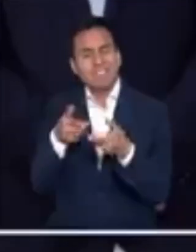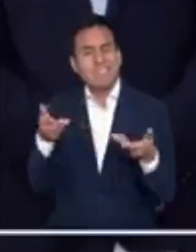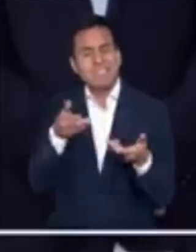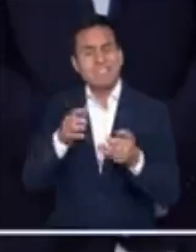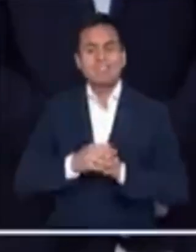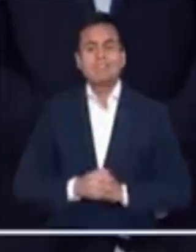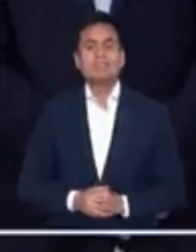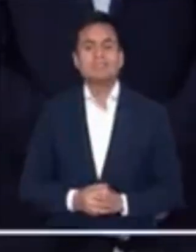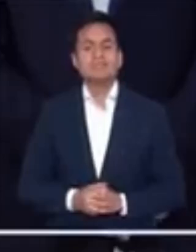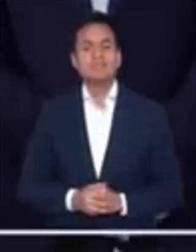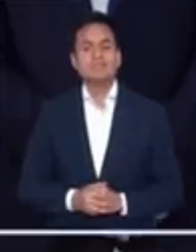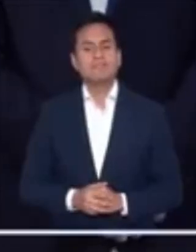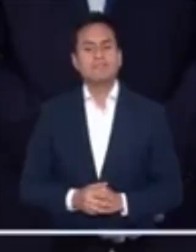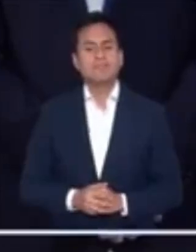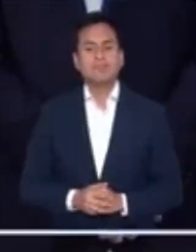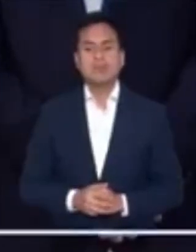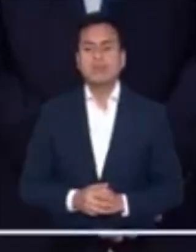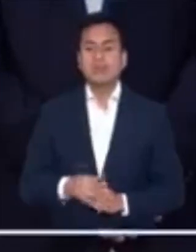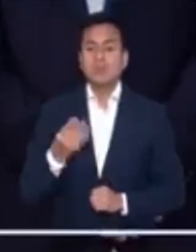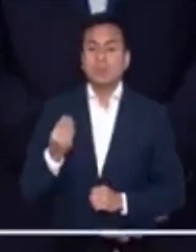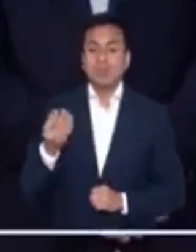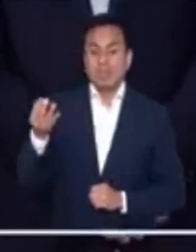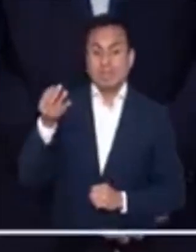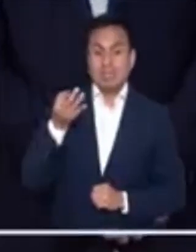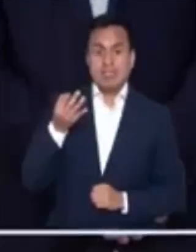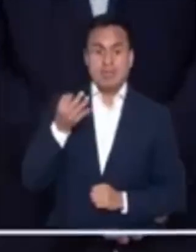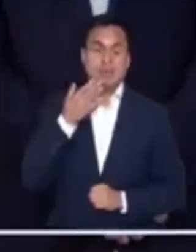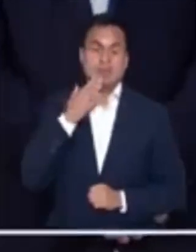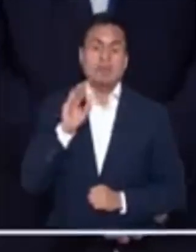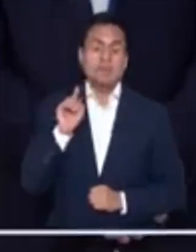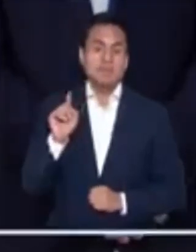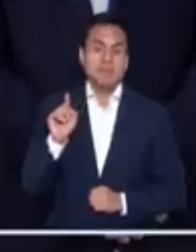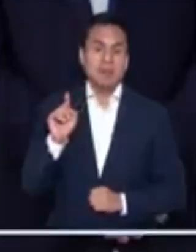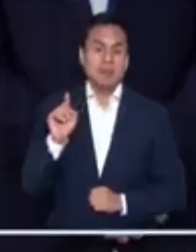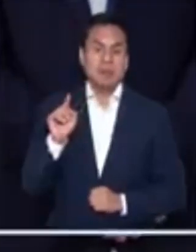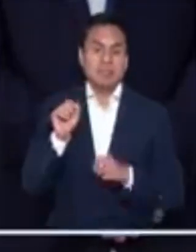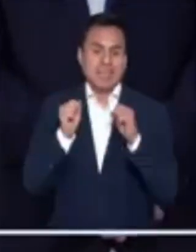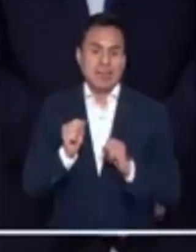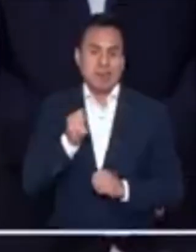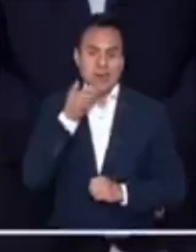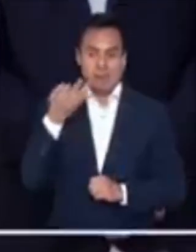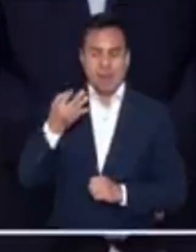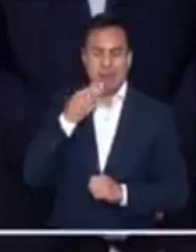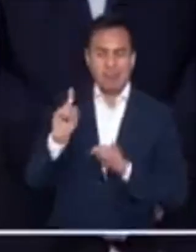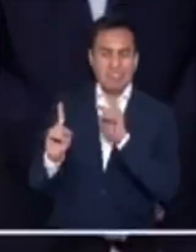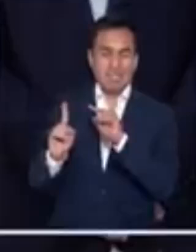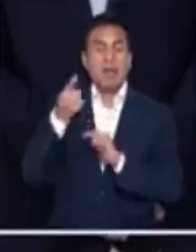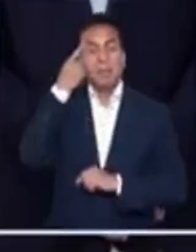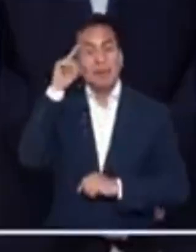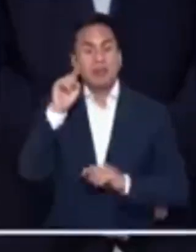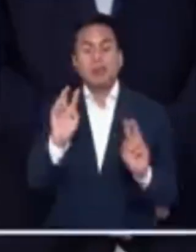propósito, bueno, como ella lo expresa mejor que lo que puedo hacer yo, pero en cierta manera